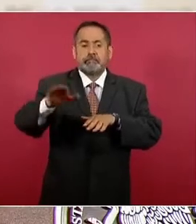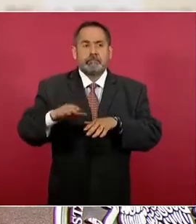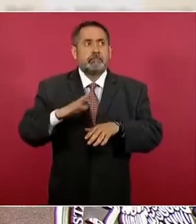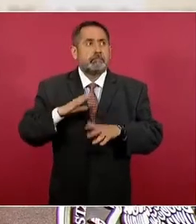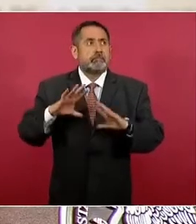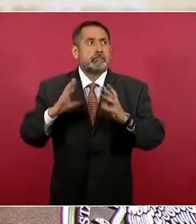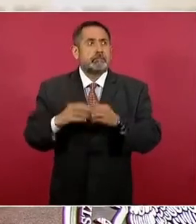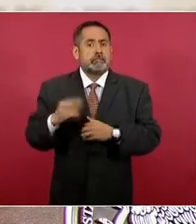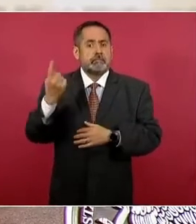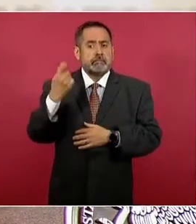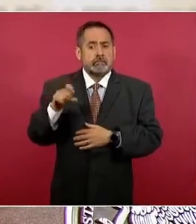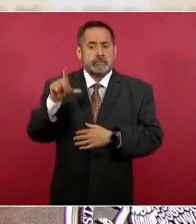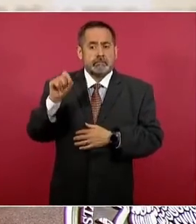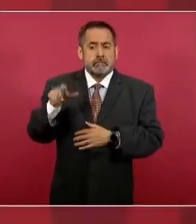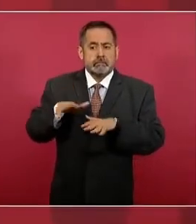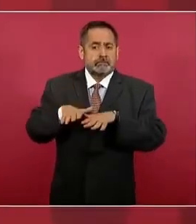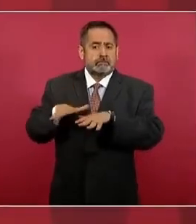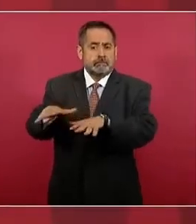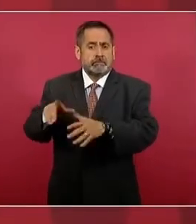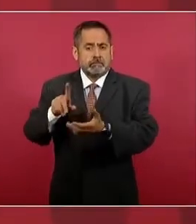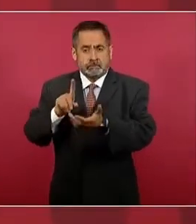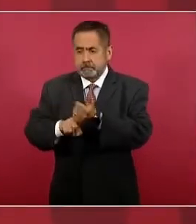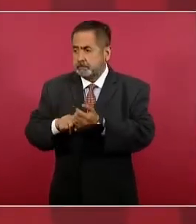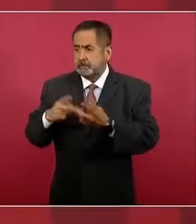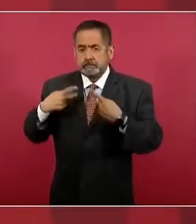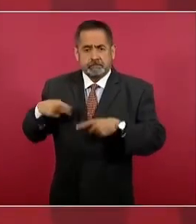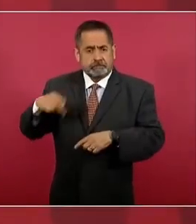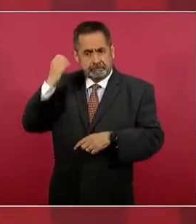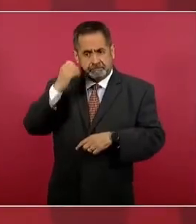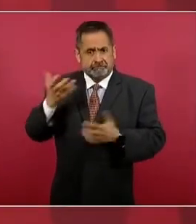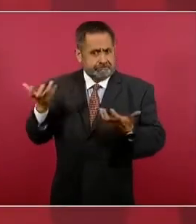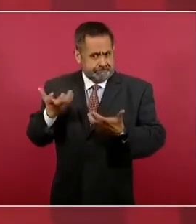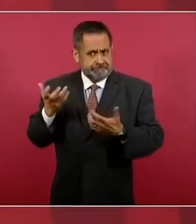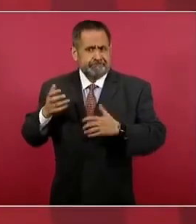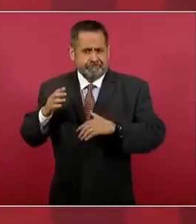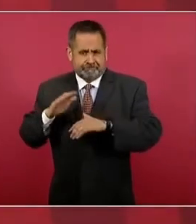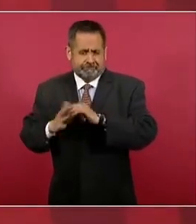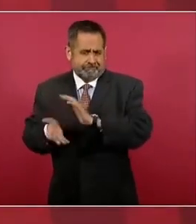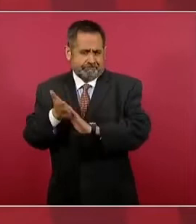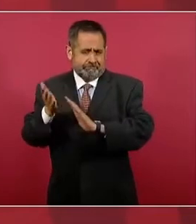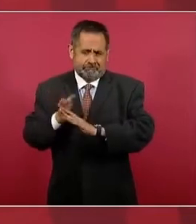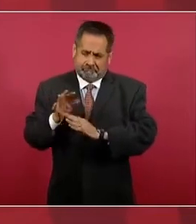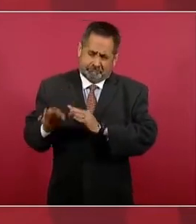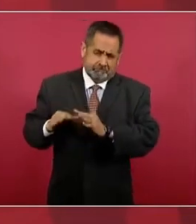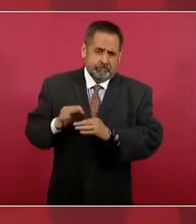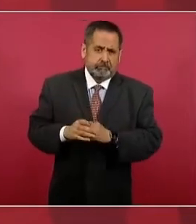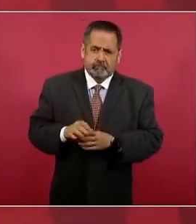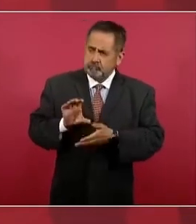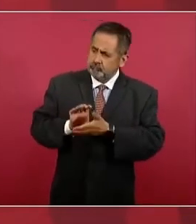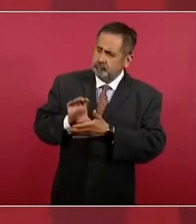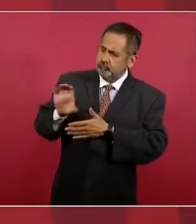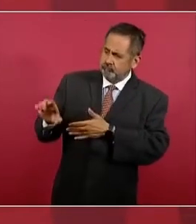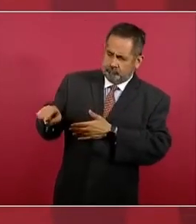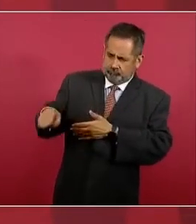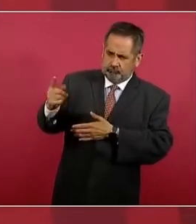120 caminos construidos por la gente. Les damos los